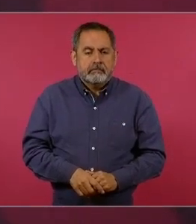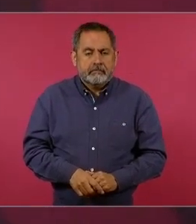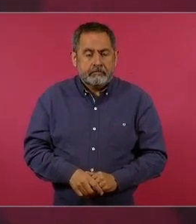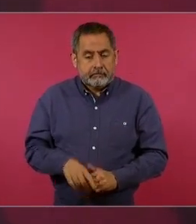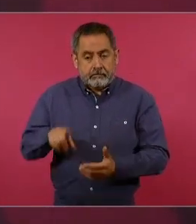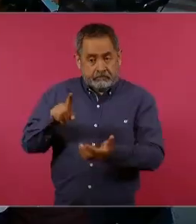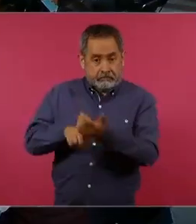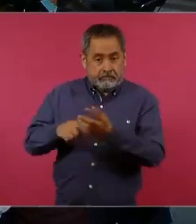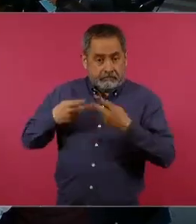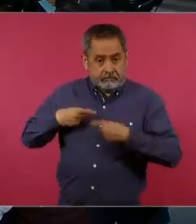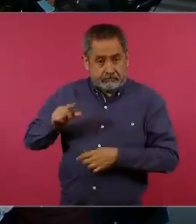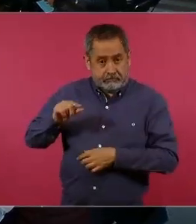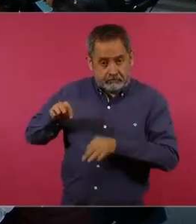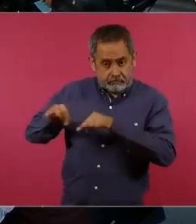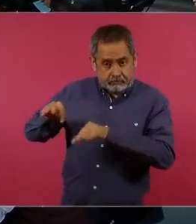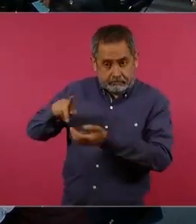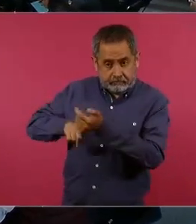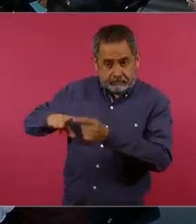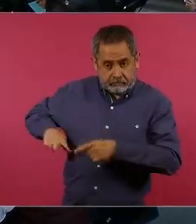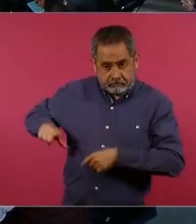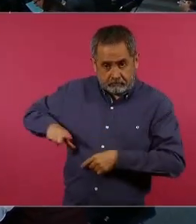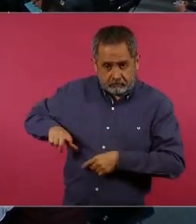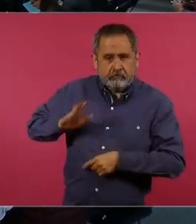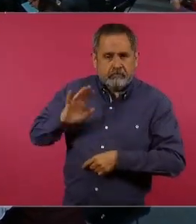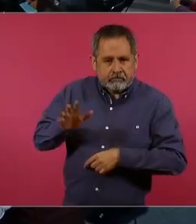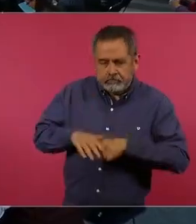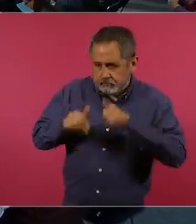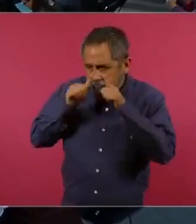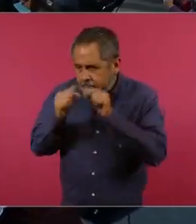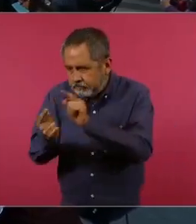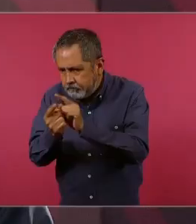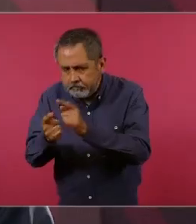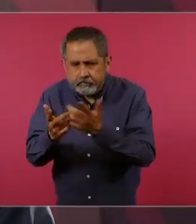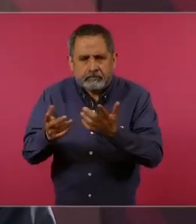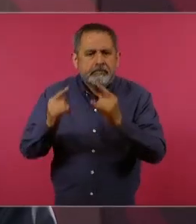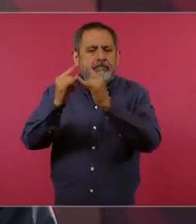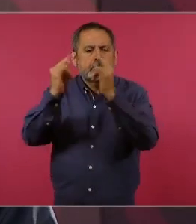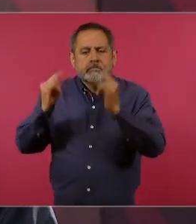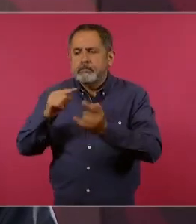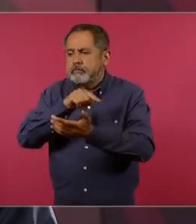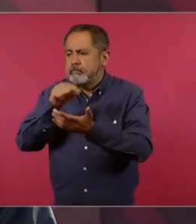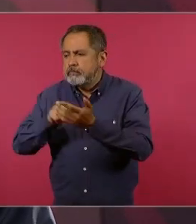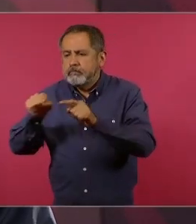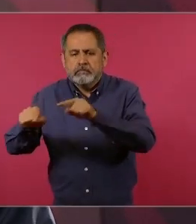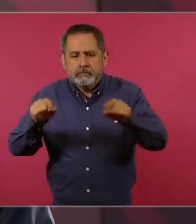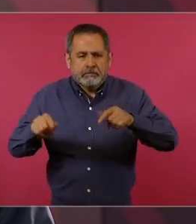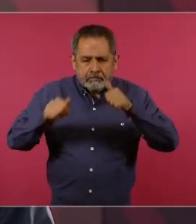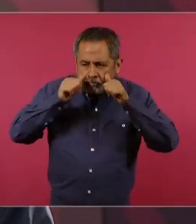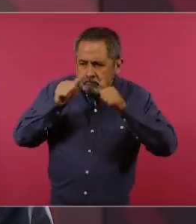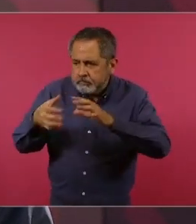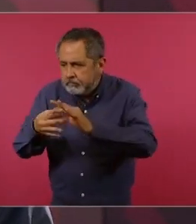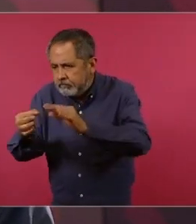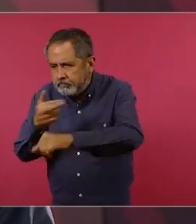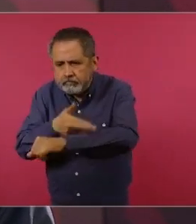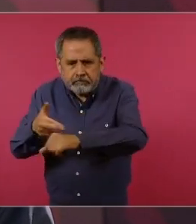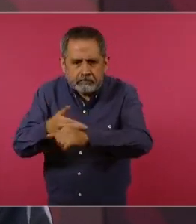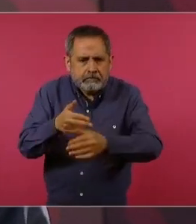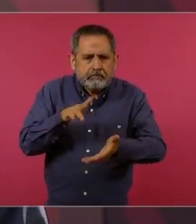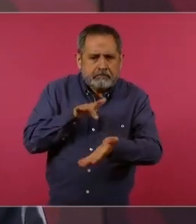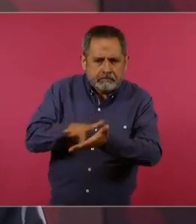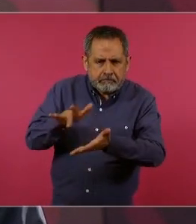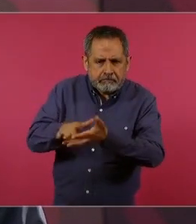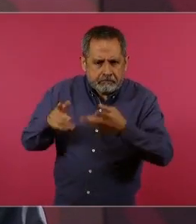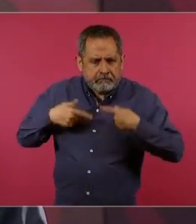servidores públicos que están atendiendo albergues, que están apoyando